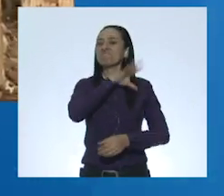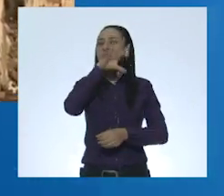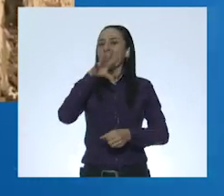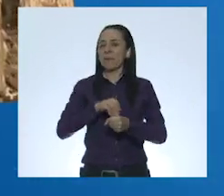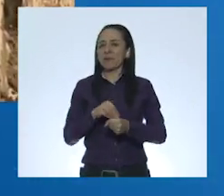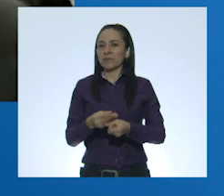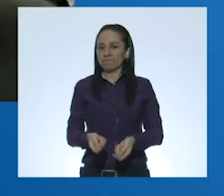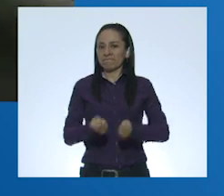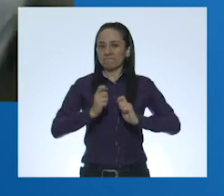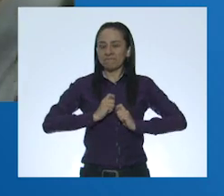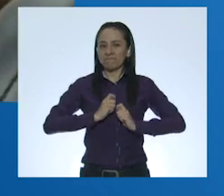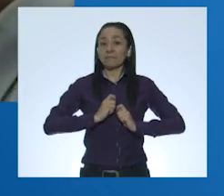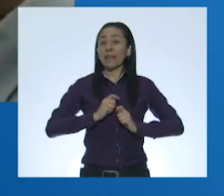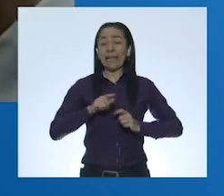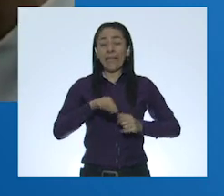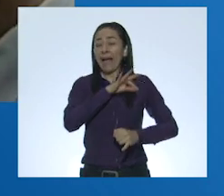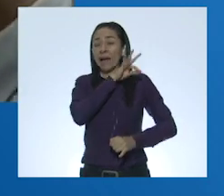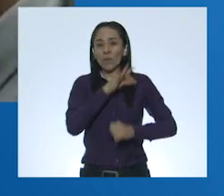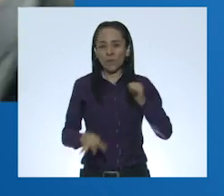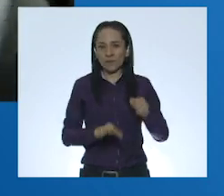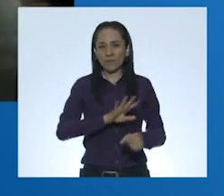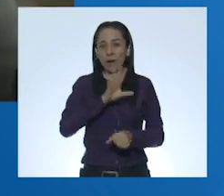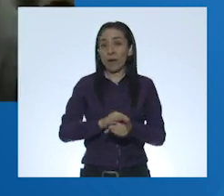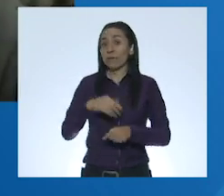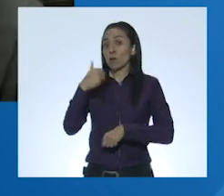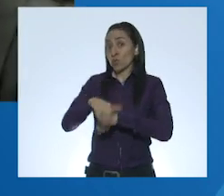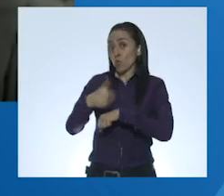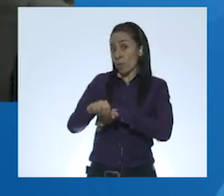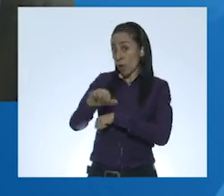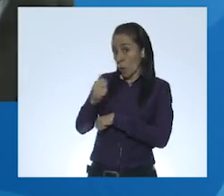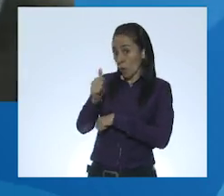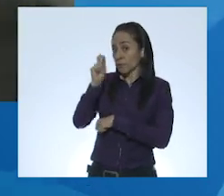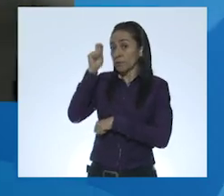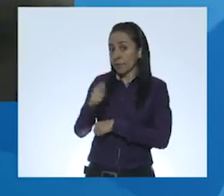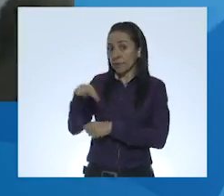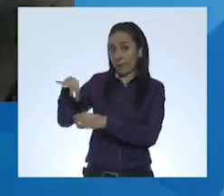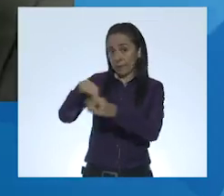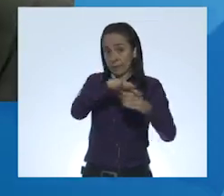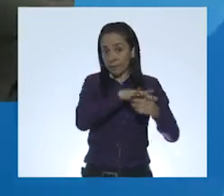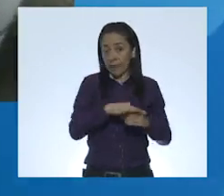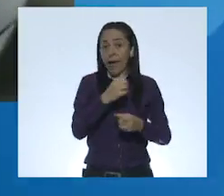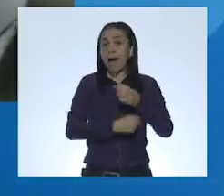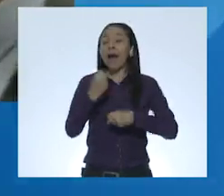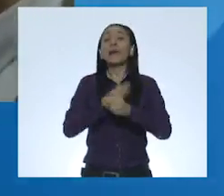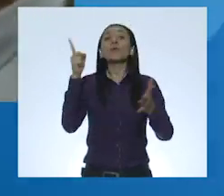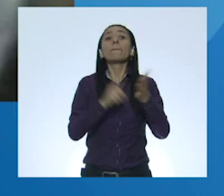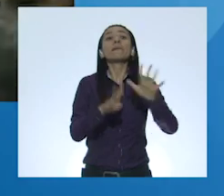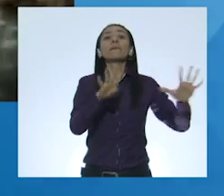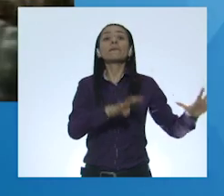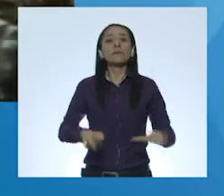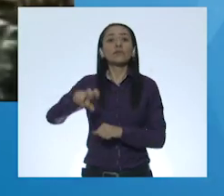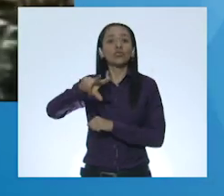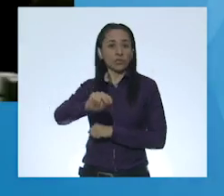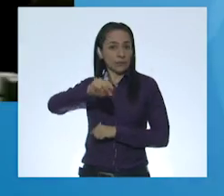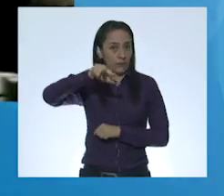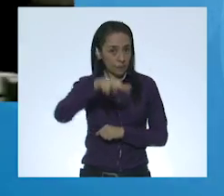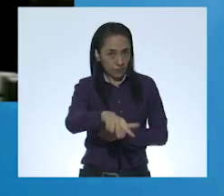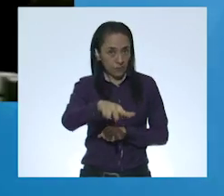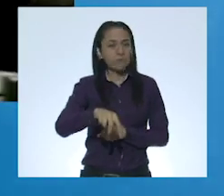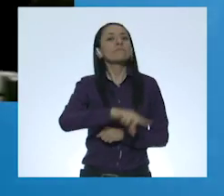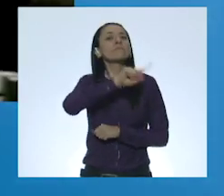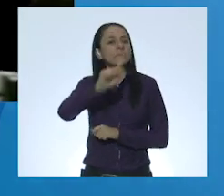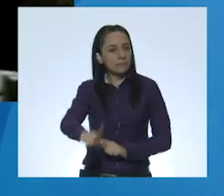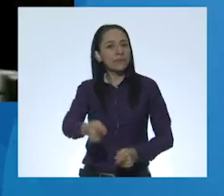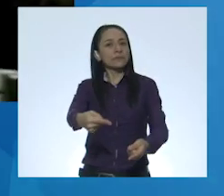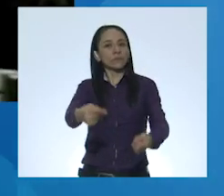recuento. En la posición número 11, las elecciones de 1988. Le siguieron